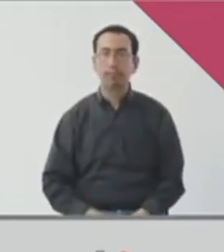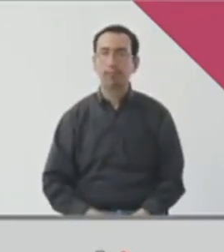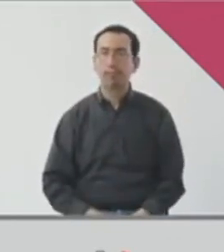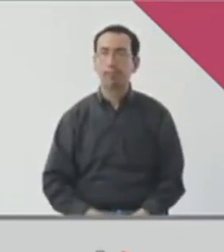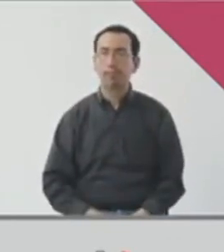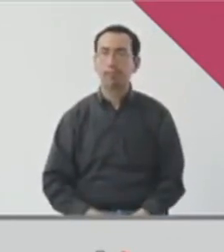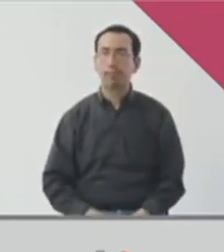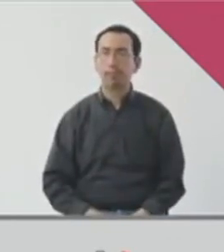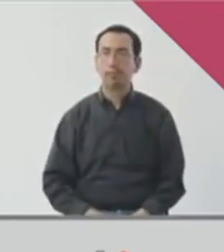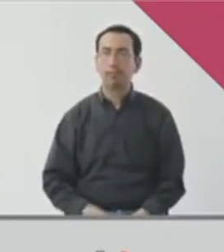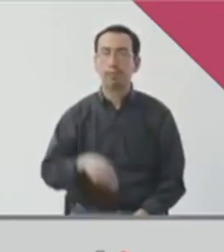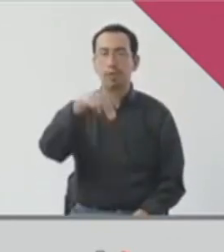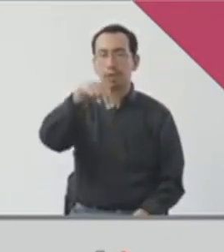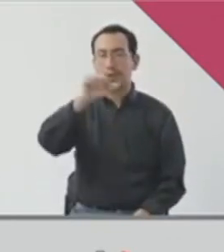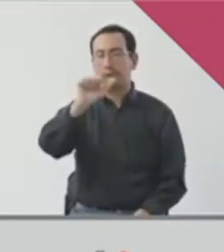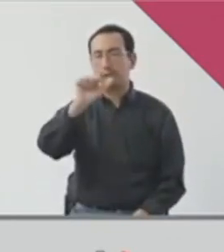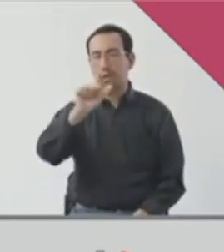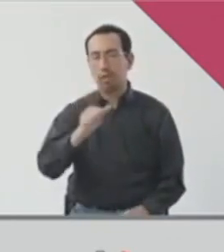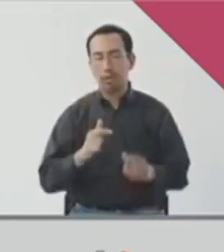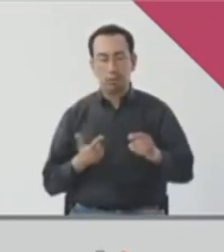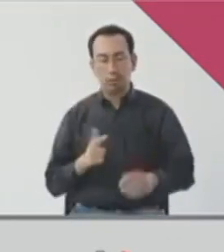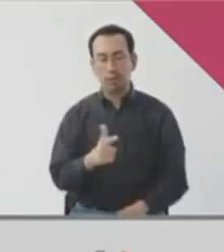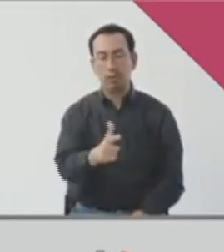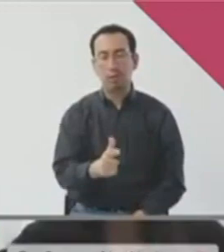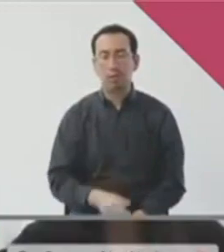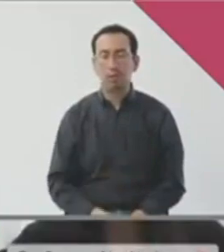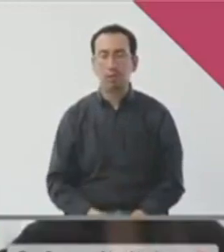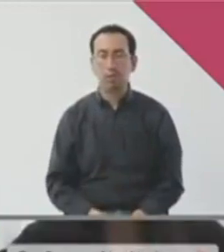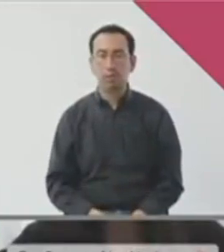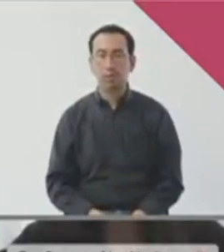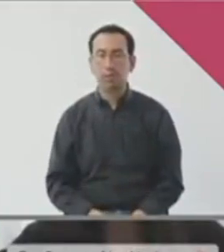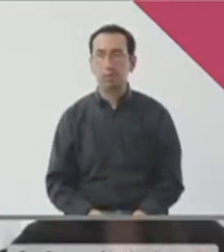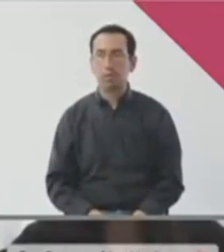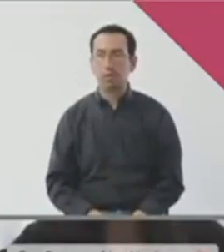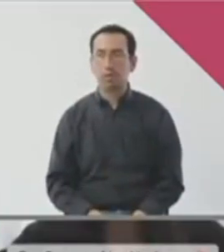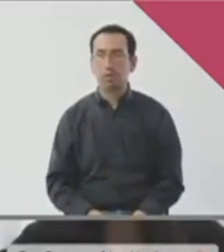del partido movimiento ciudadano tv4 noticias